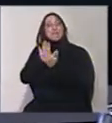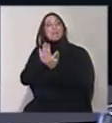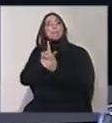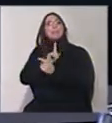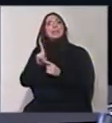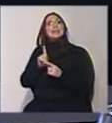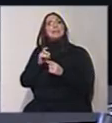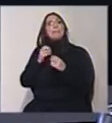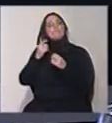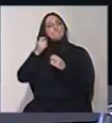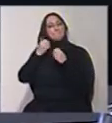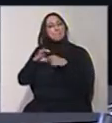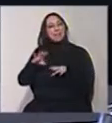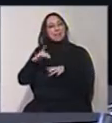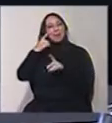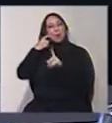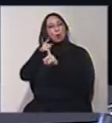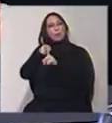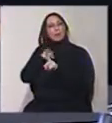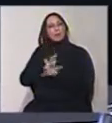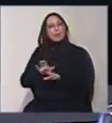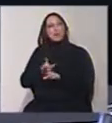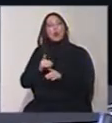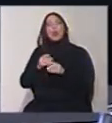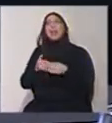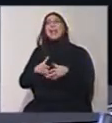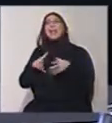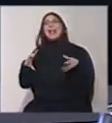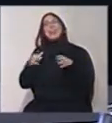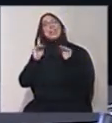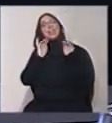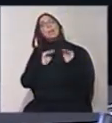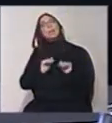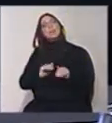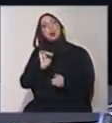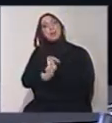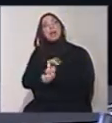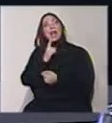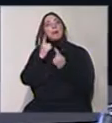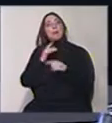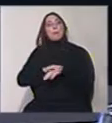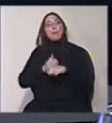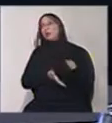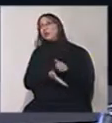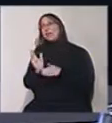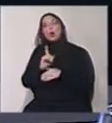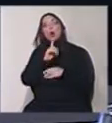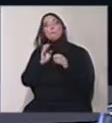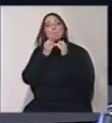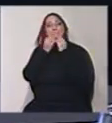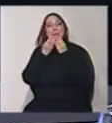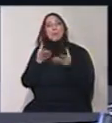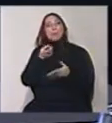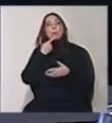la perspectiva que acá no se trata de hacer un gran depósito de presos, porque esa gente algún día va a salir. Claro. Si no mejoramos las